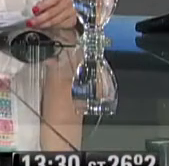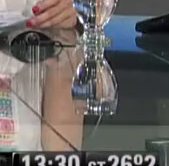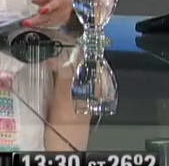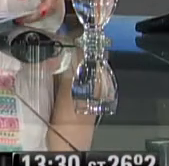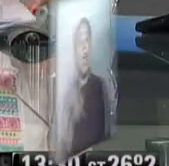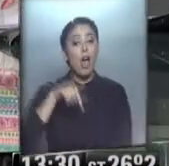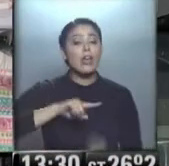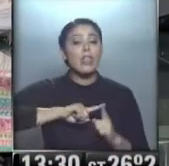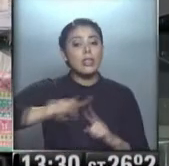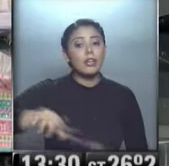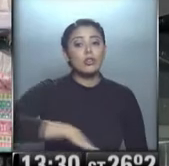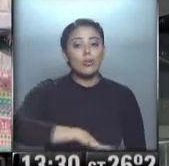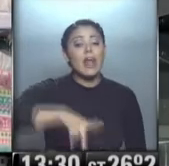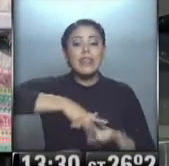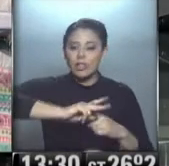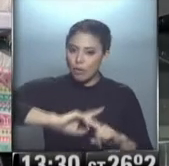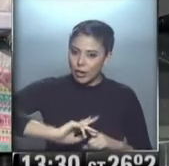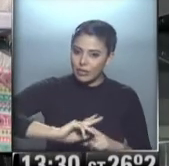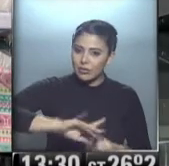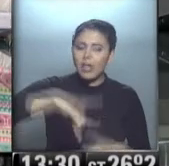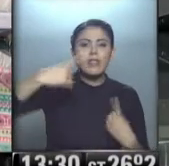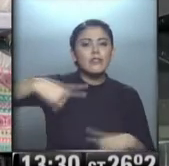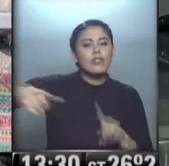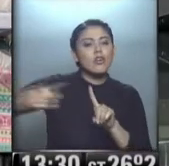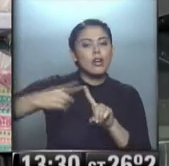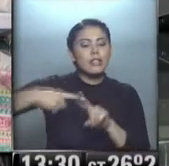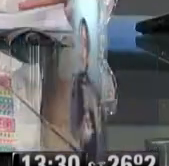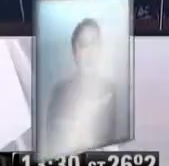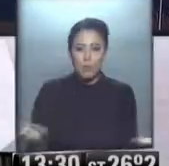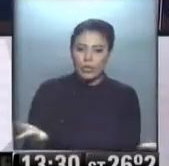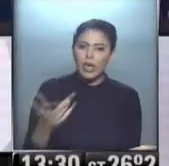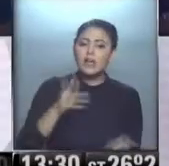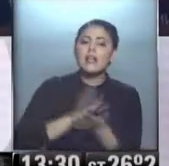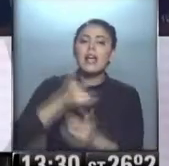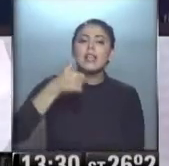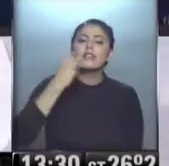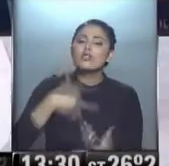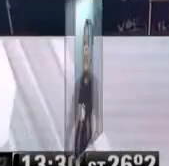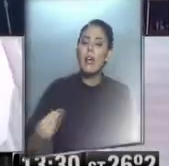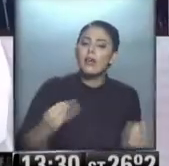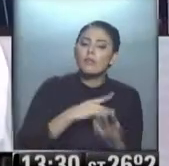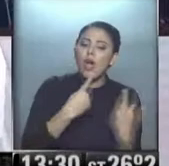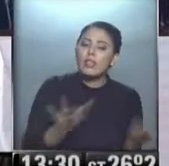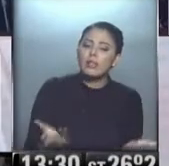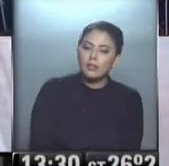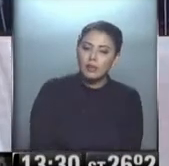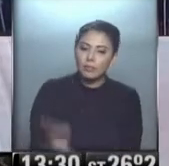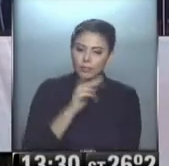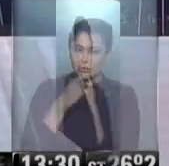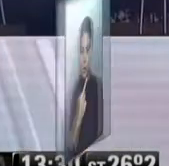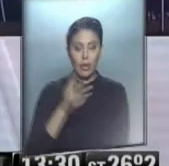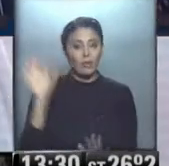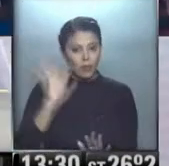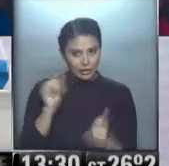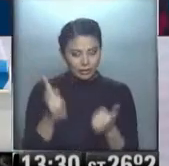y nos vamos ahora en vivo a tecnópolis universo conectar esta muestra silvia de qué se trata cómo te va qué tal buenas tardes